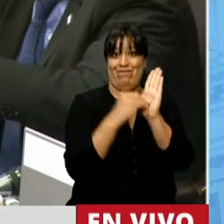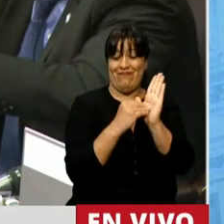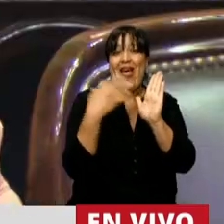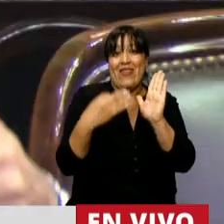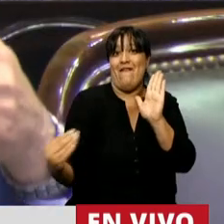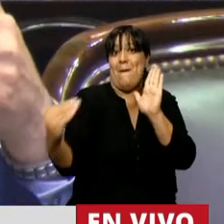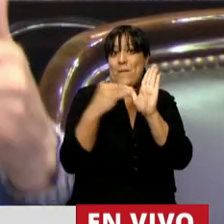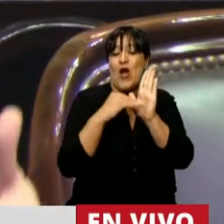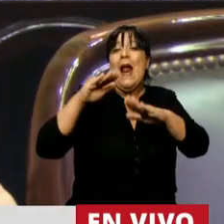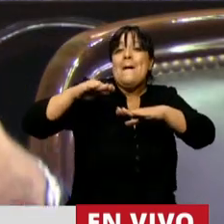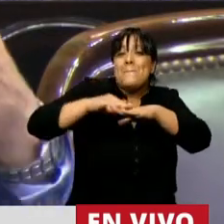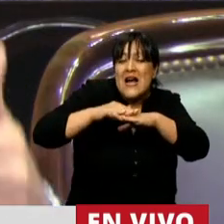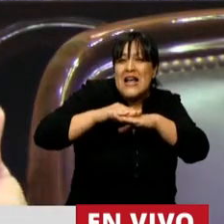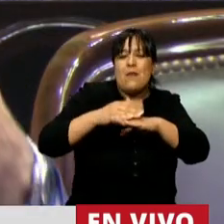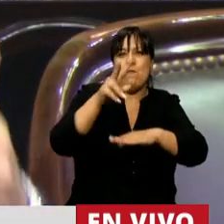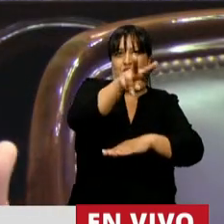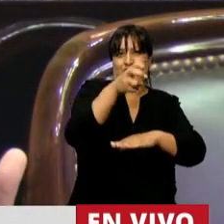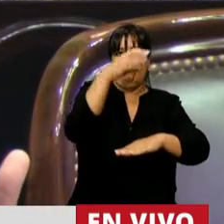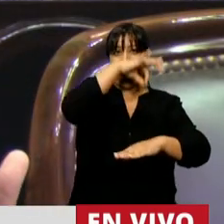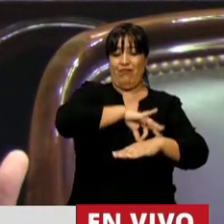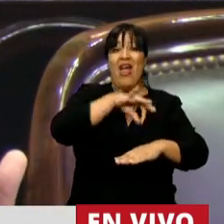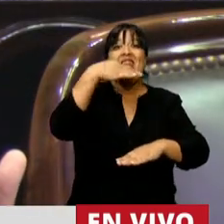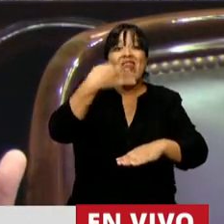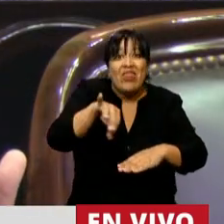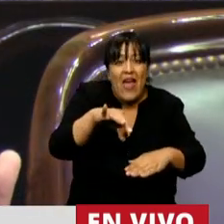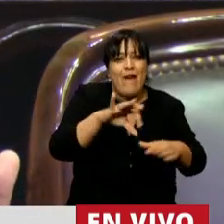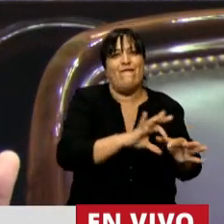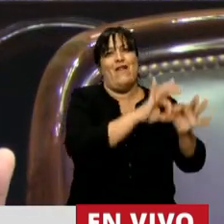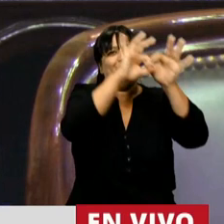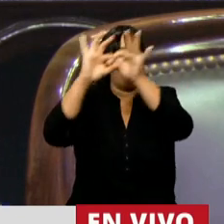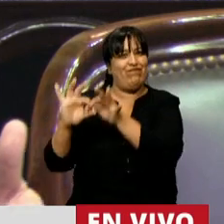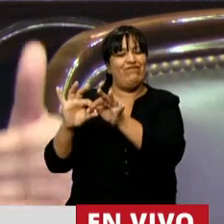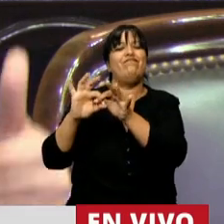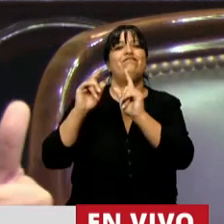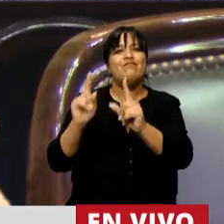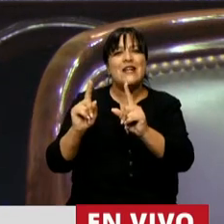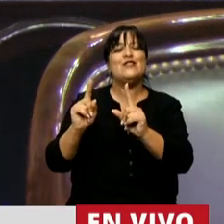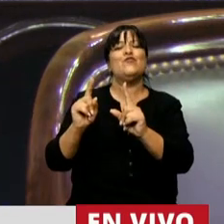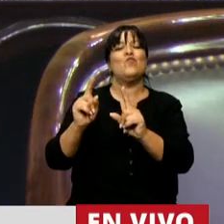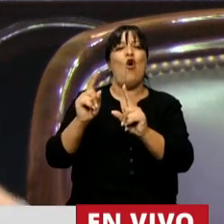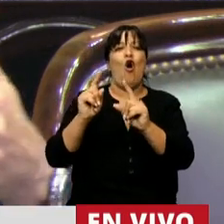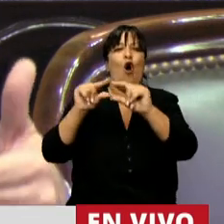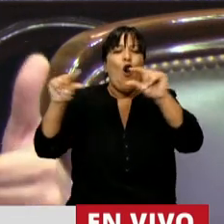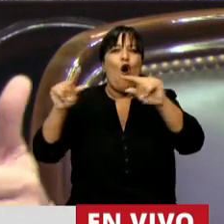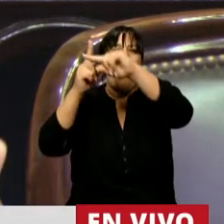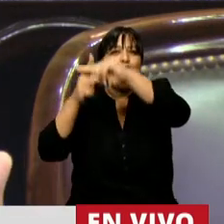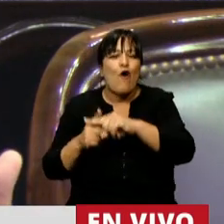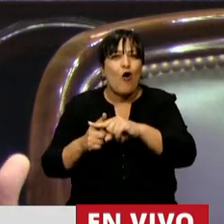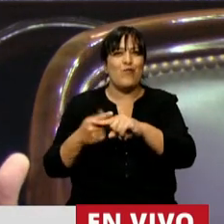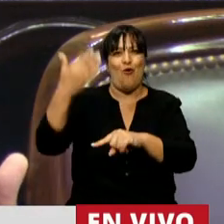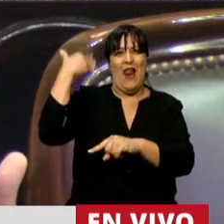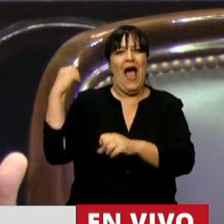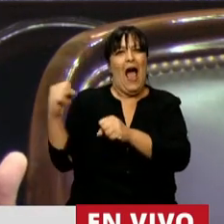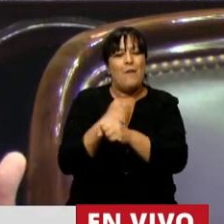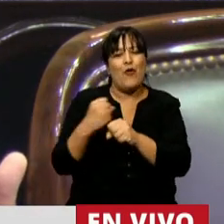diga que el piso de los incrementos de los haberes jubilatorios será la fórmula que se aplicaba cuando se aprobó en el